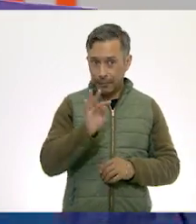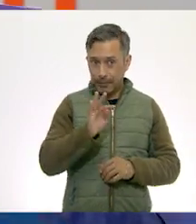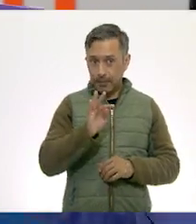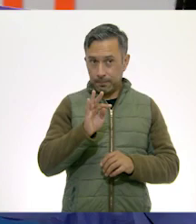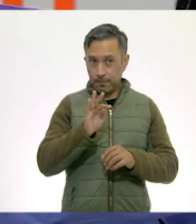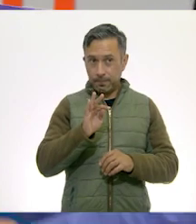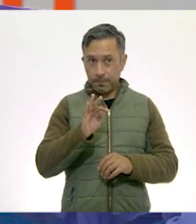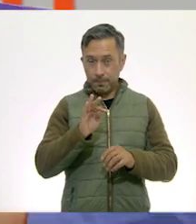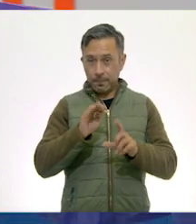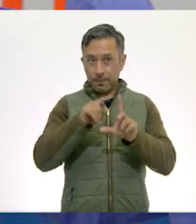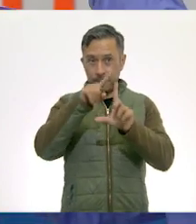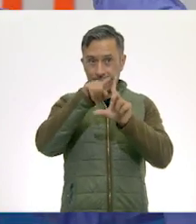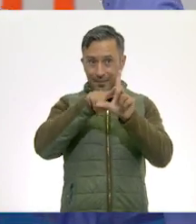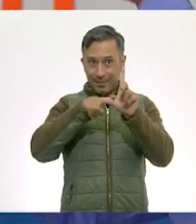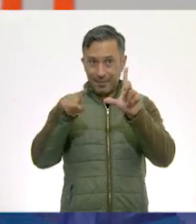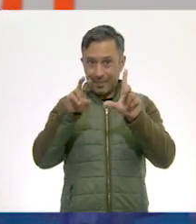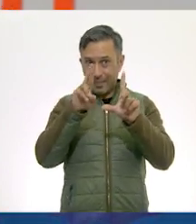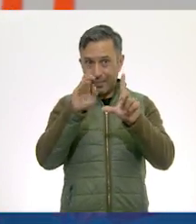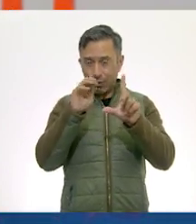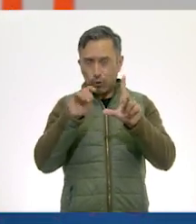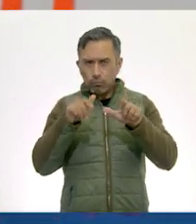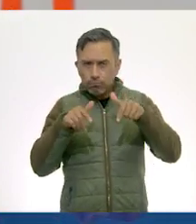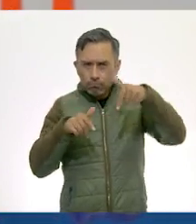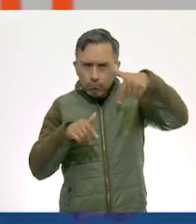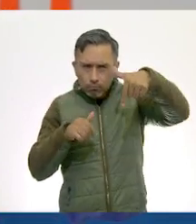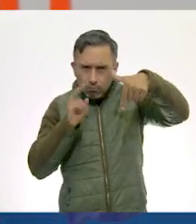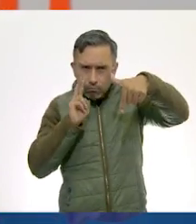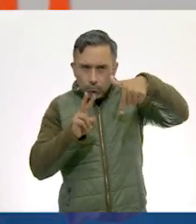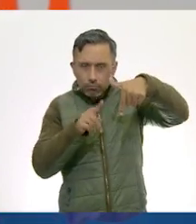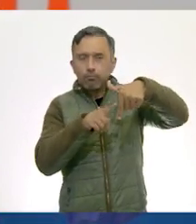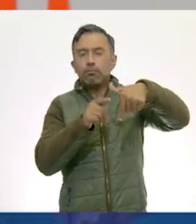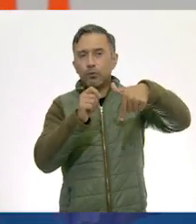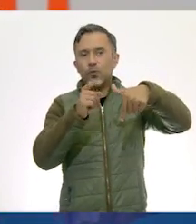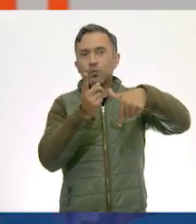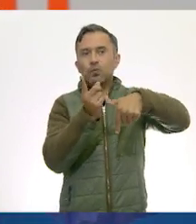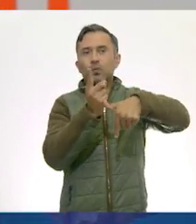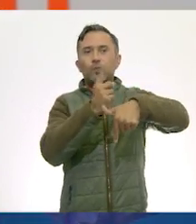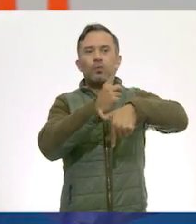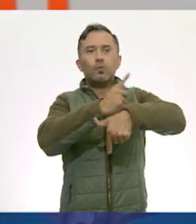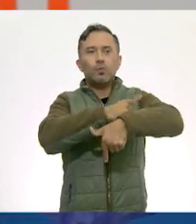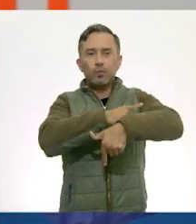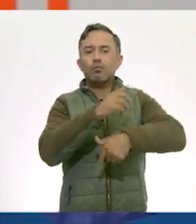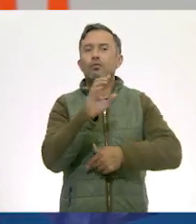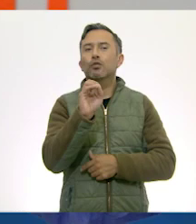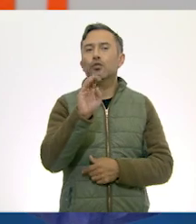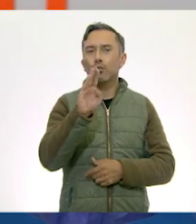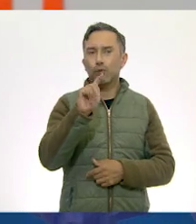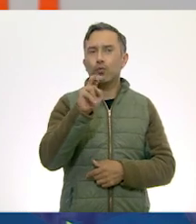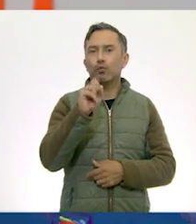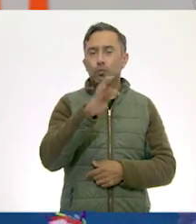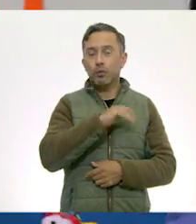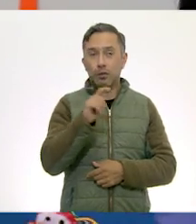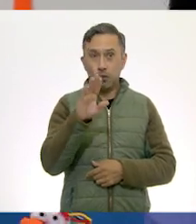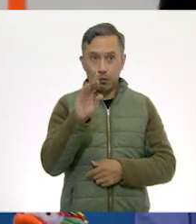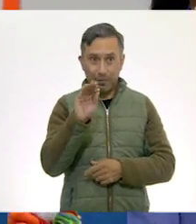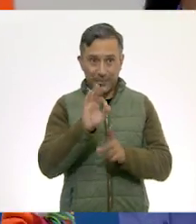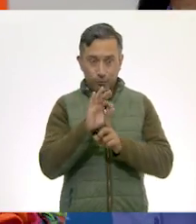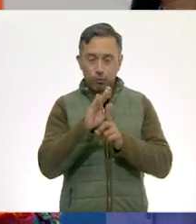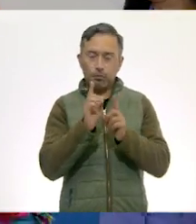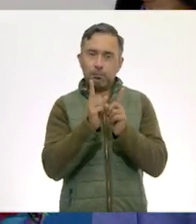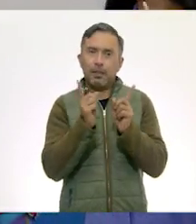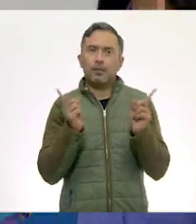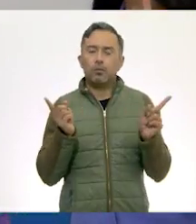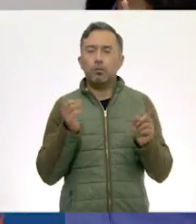ángulo recto, vemos que el obtuso es mayor que de 90 grados y es menor